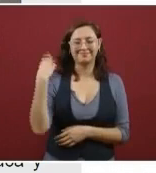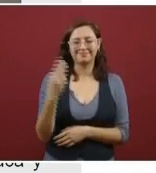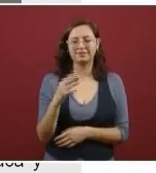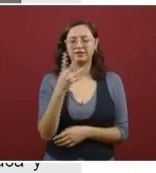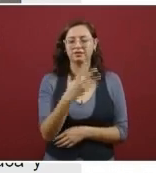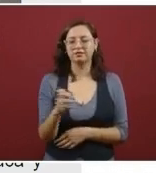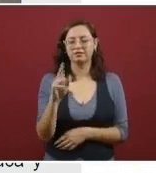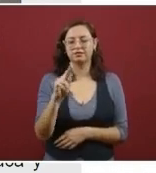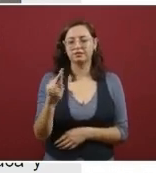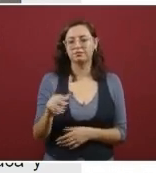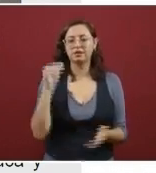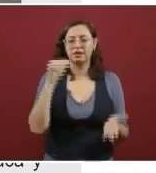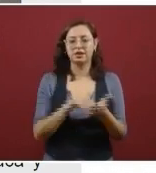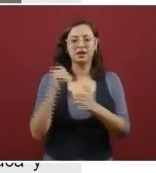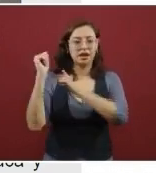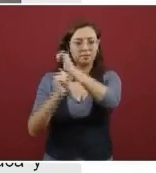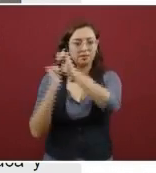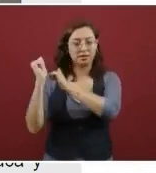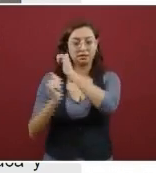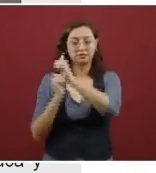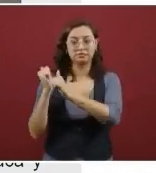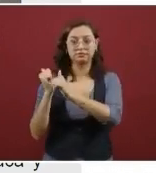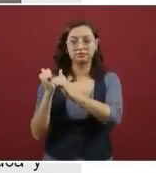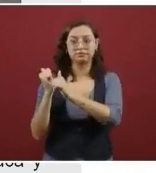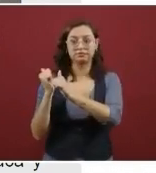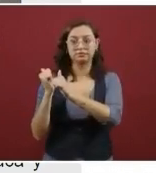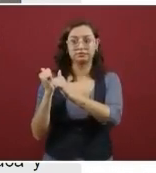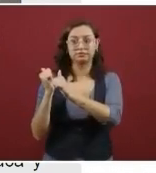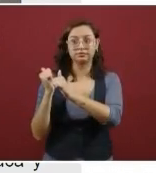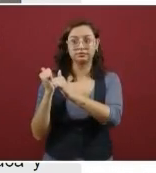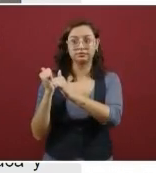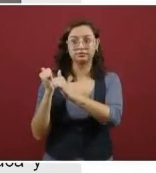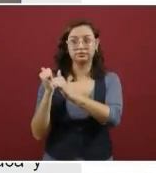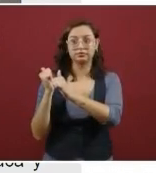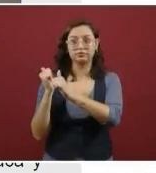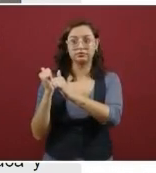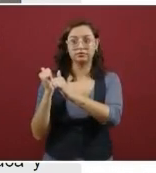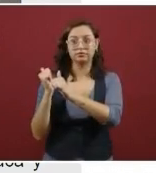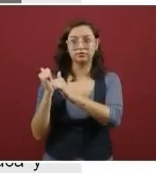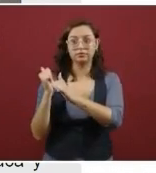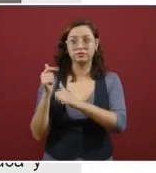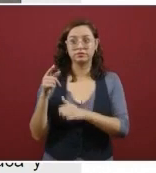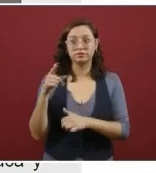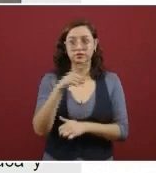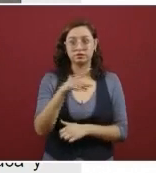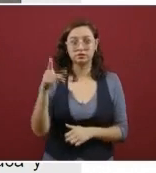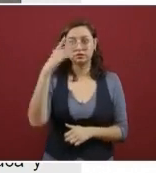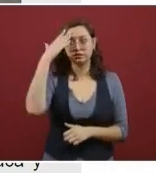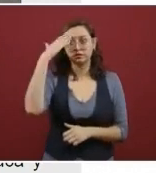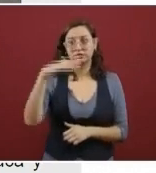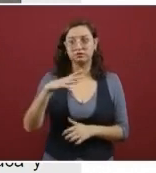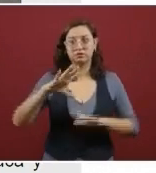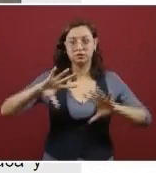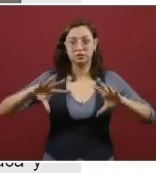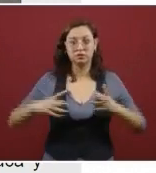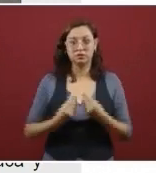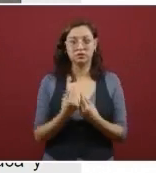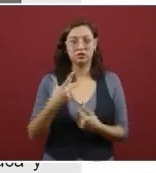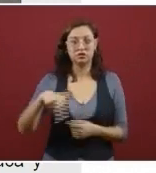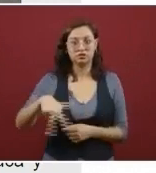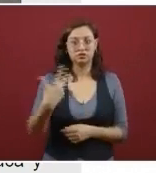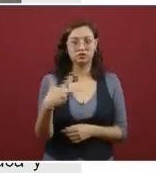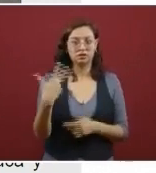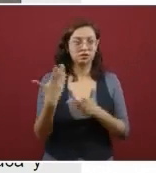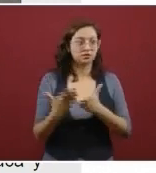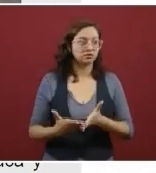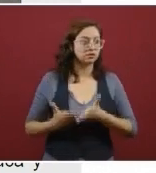abril. Para que tengan una idea de lo que estamos hablando, son alrededor de 13 barcos de 160